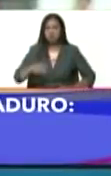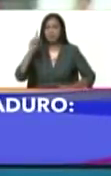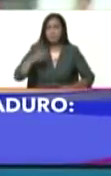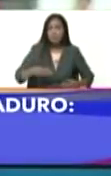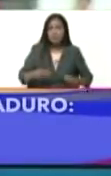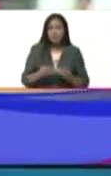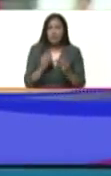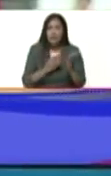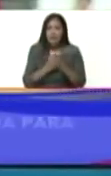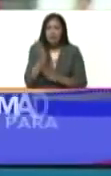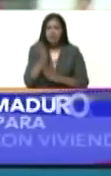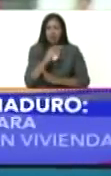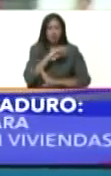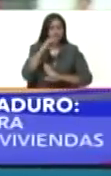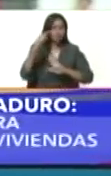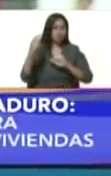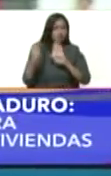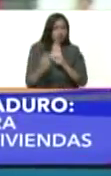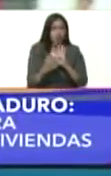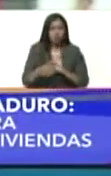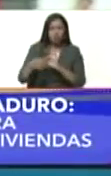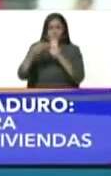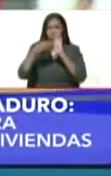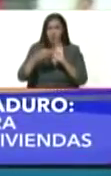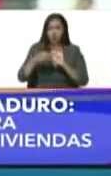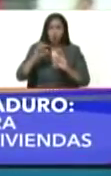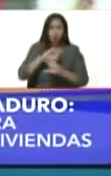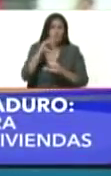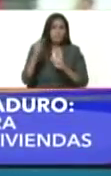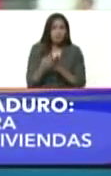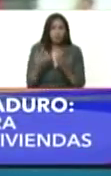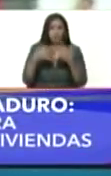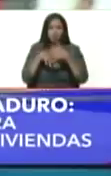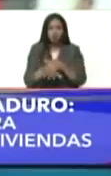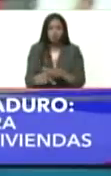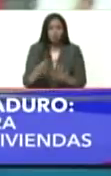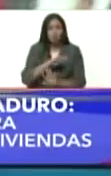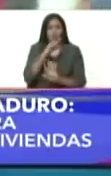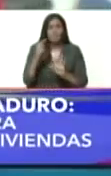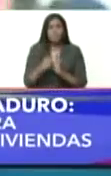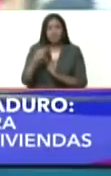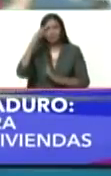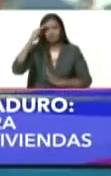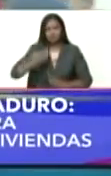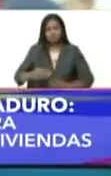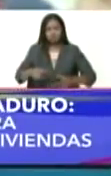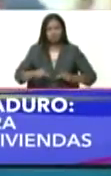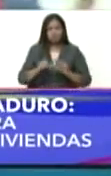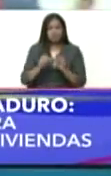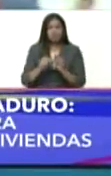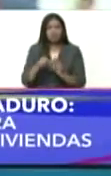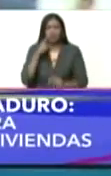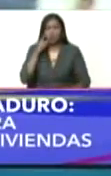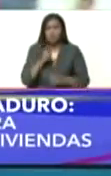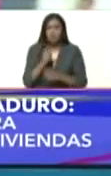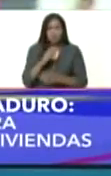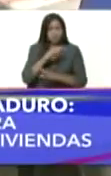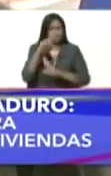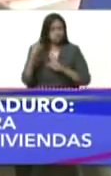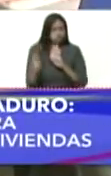en lealtad absoluta, unión absoluta, cohesión absoluta, disciplina absoluta, obediencia